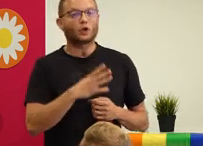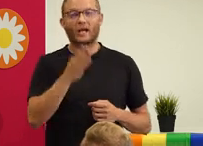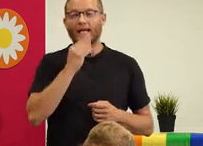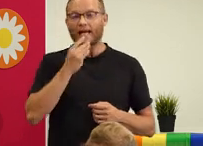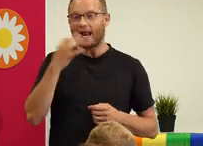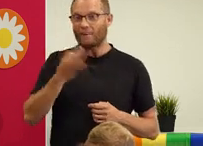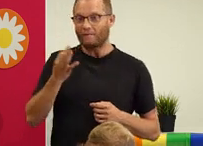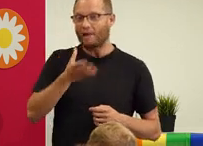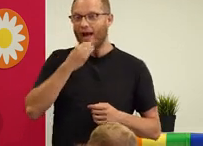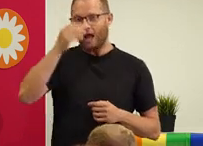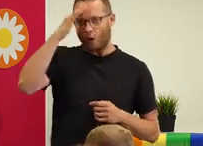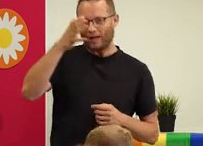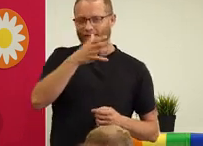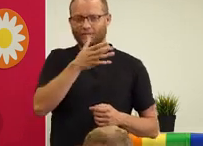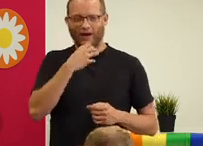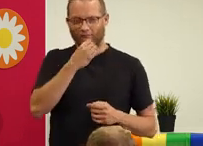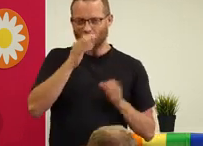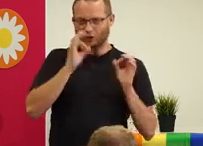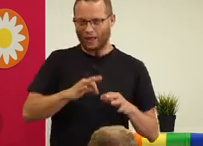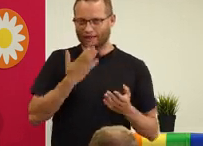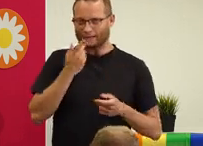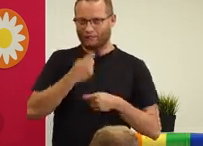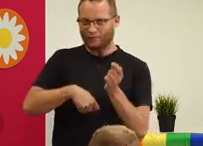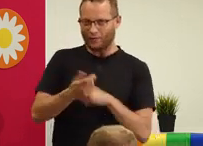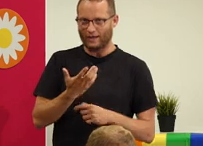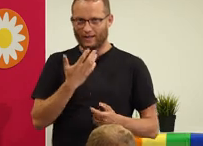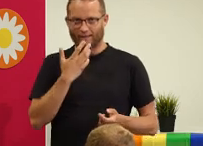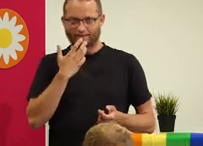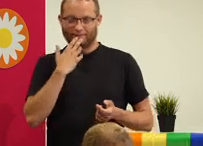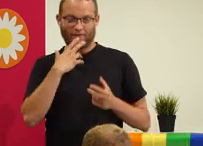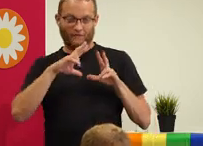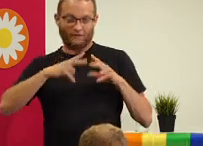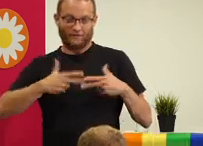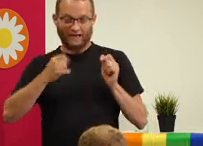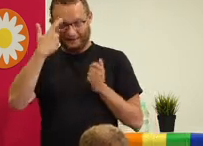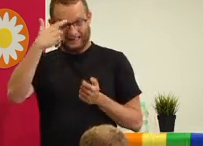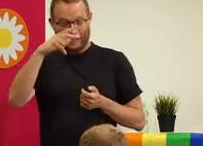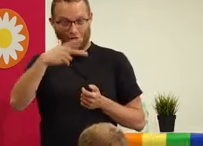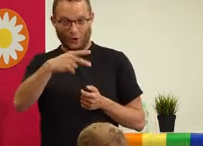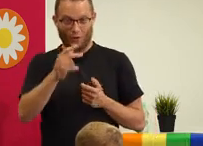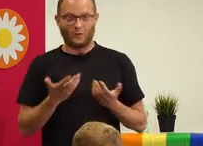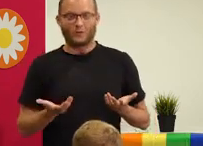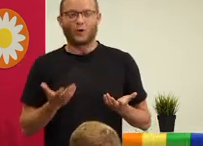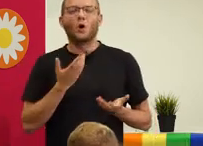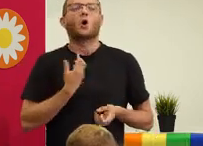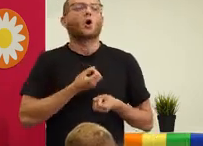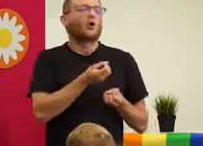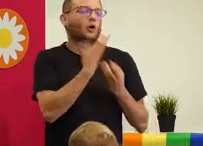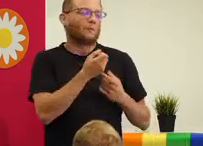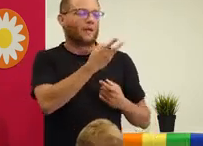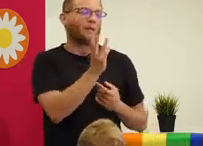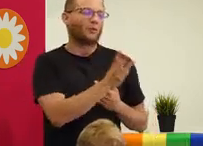ese oasis maravilloso que nos venden o, bueno, spoiler no, pero bueno, contádnoslo vosotras.